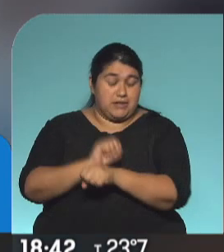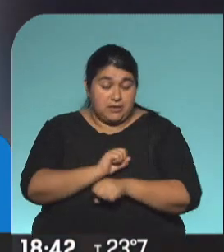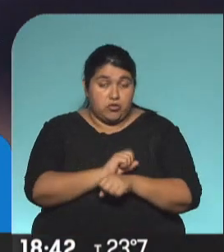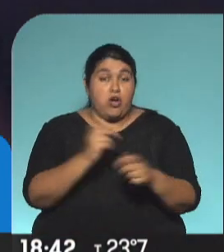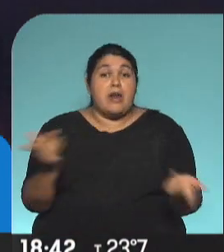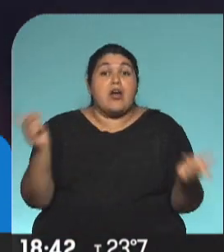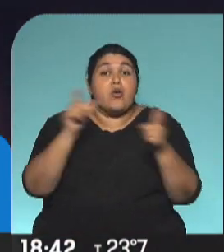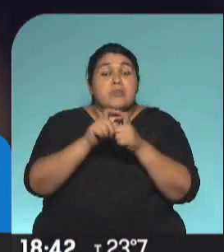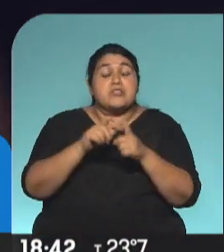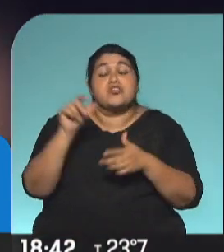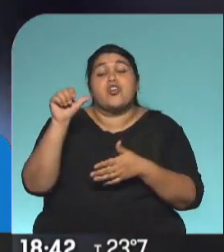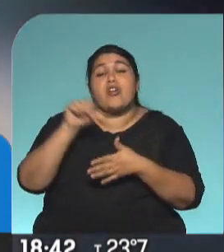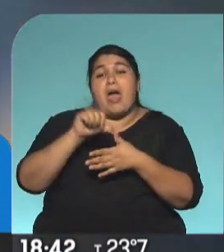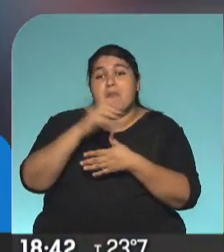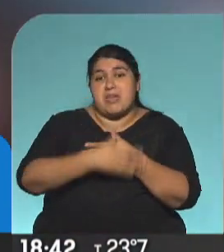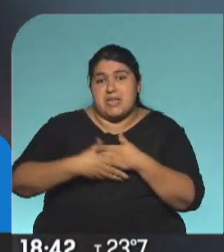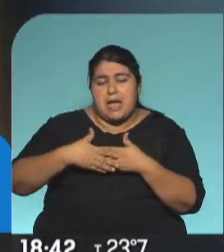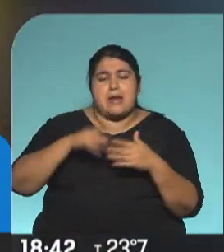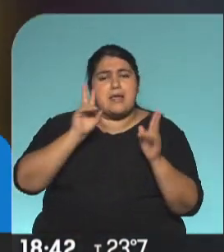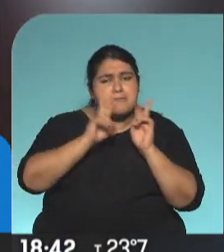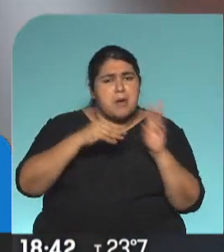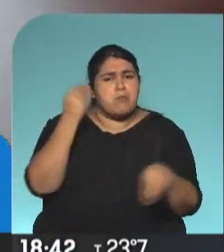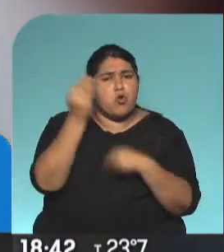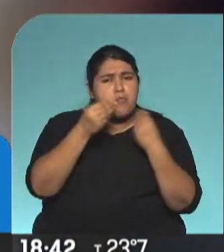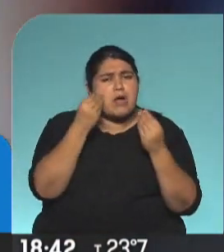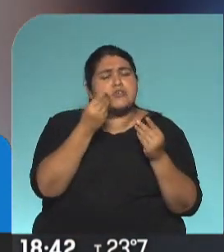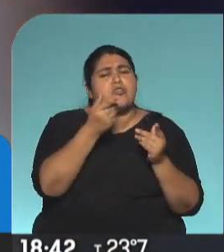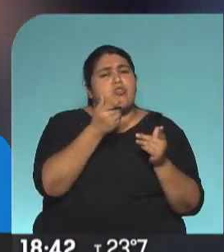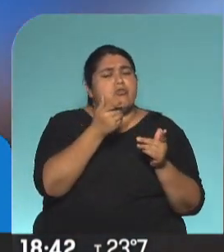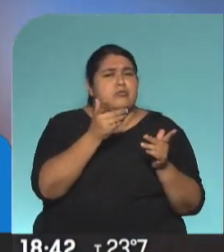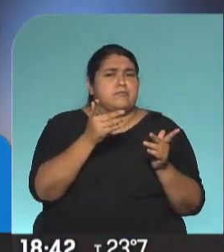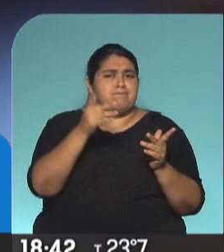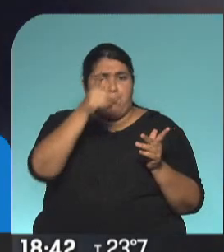Comisión Interamericana de Derechos Humanos manifestó preocupación por el uso excesivo de la